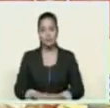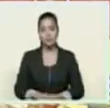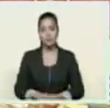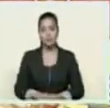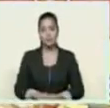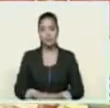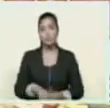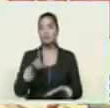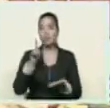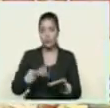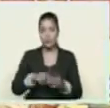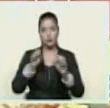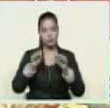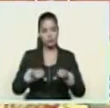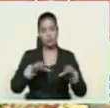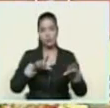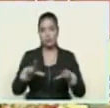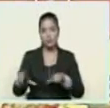cumplido